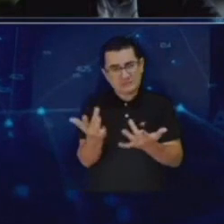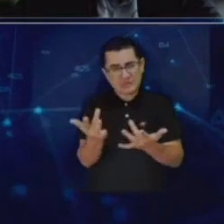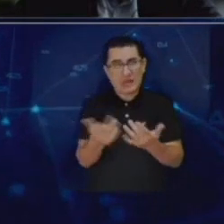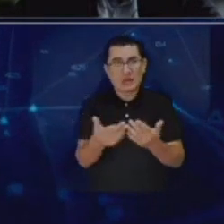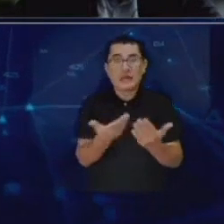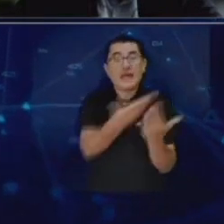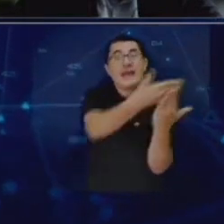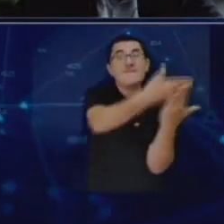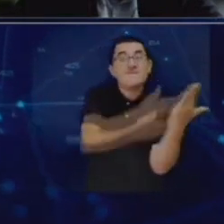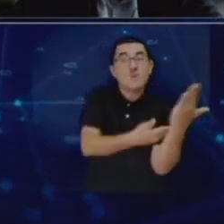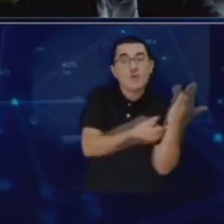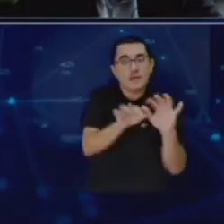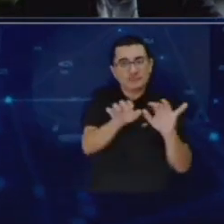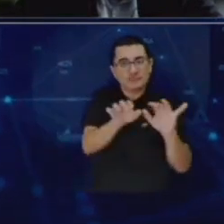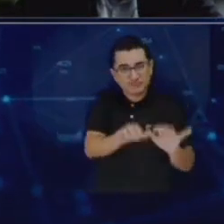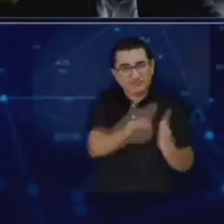del